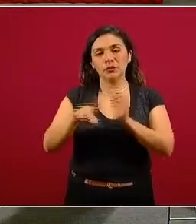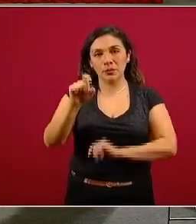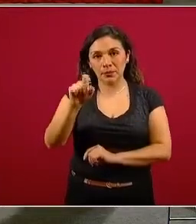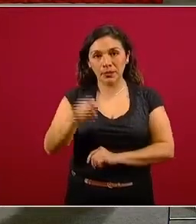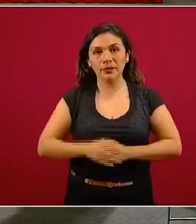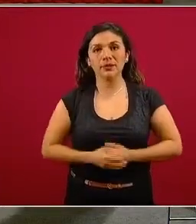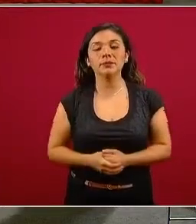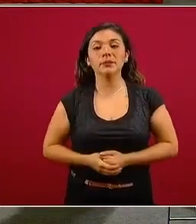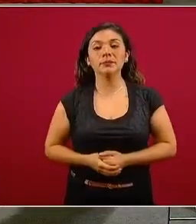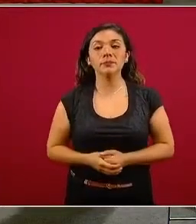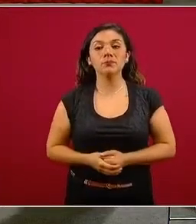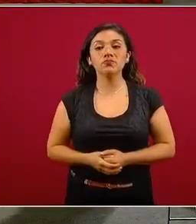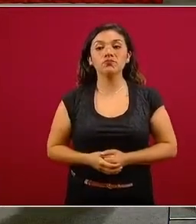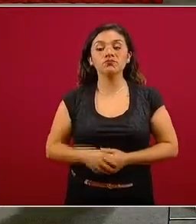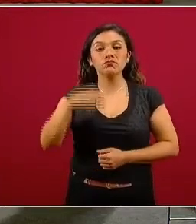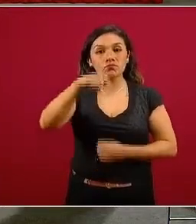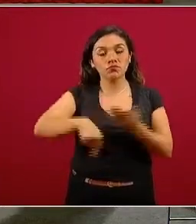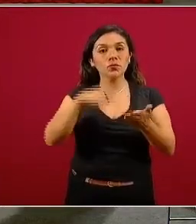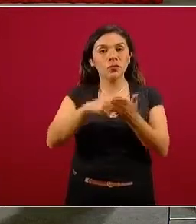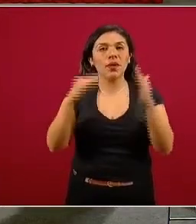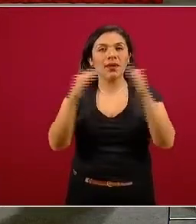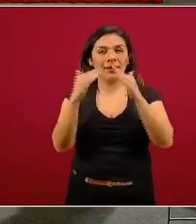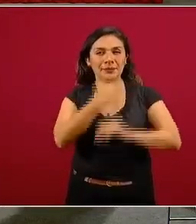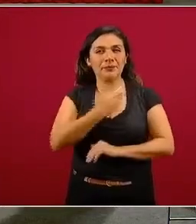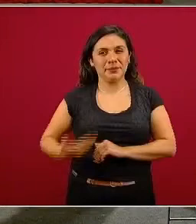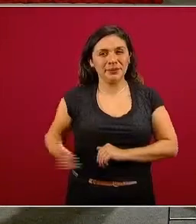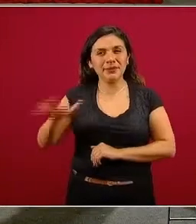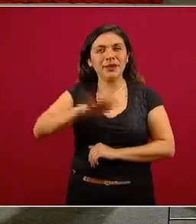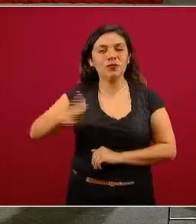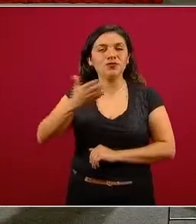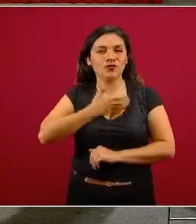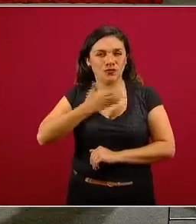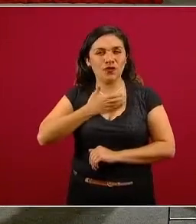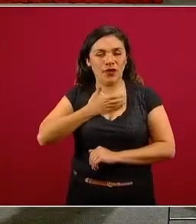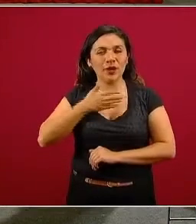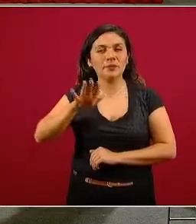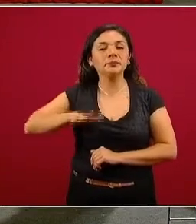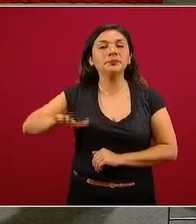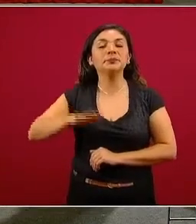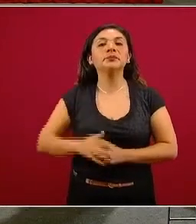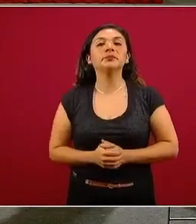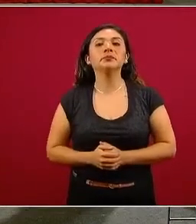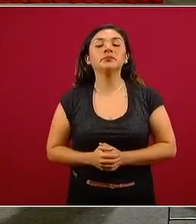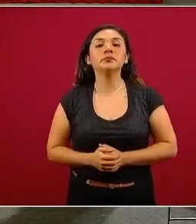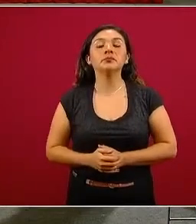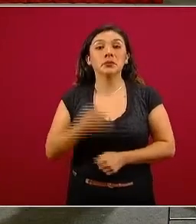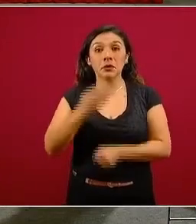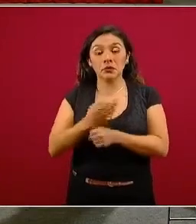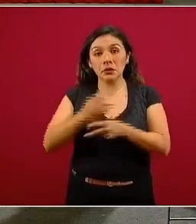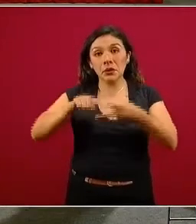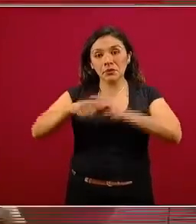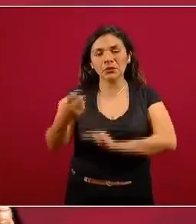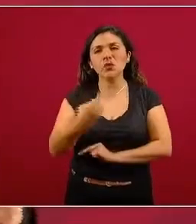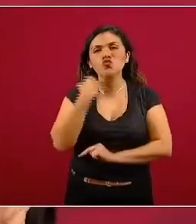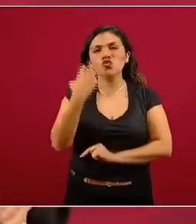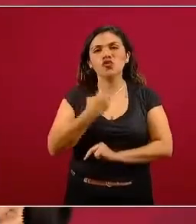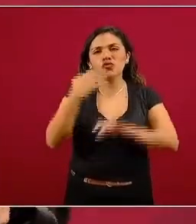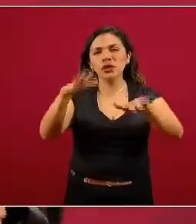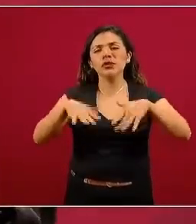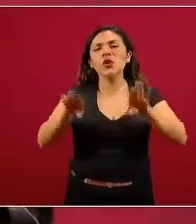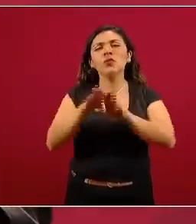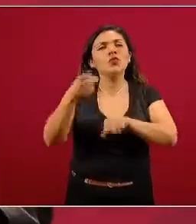2020 y estamos en el Palacio Nacional de México, en la Ciudad de México. Vamos a iniciar la conferencia de prensa diaria